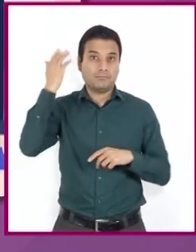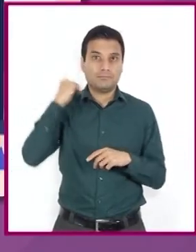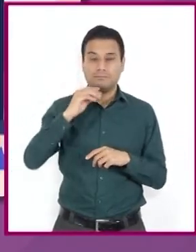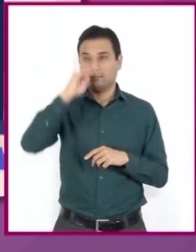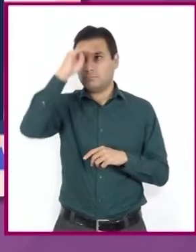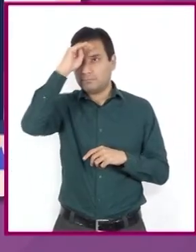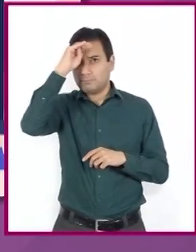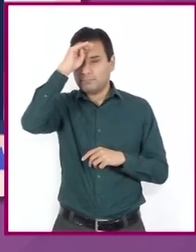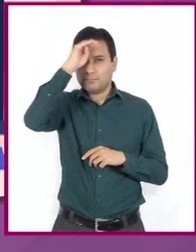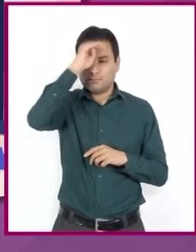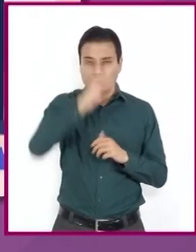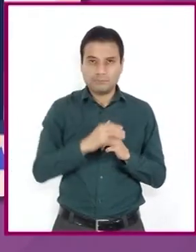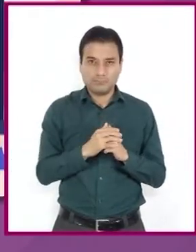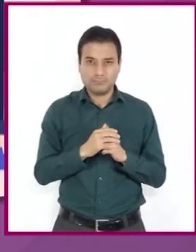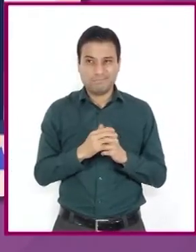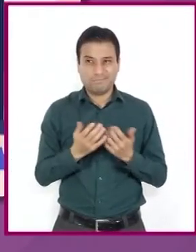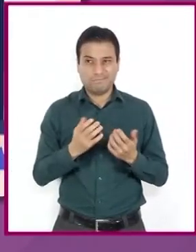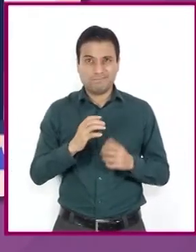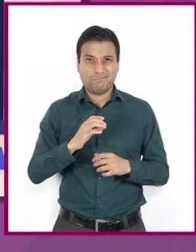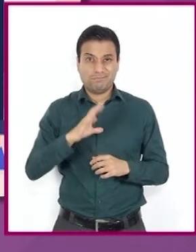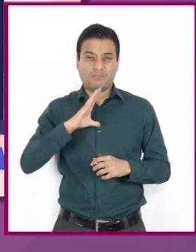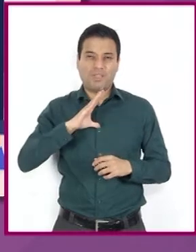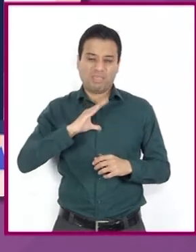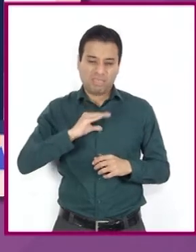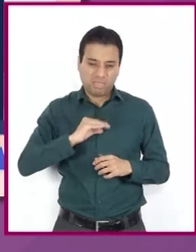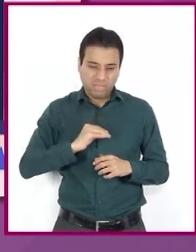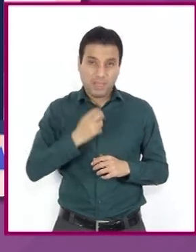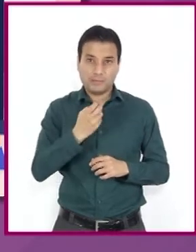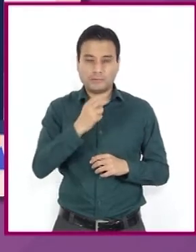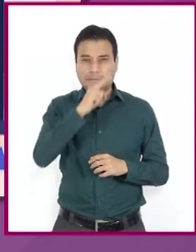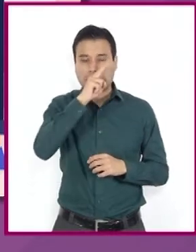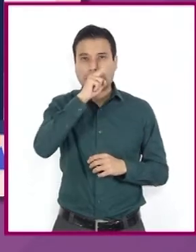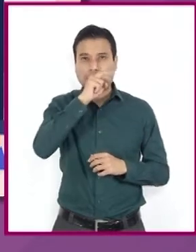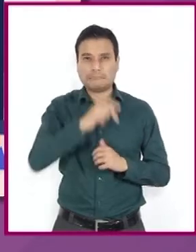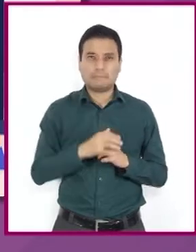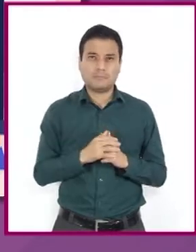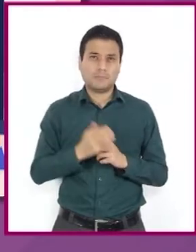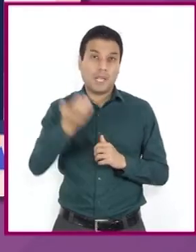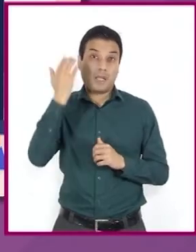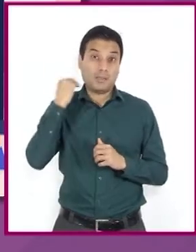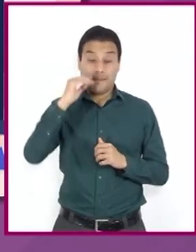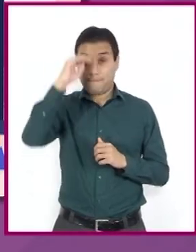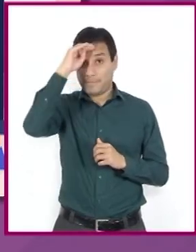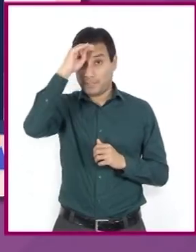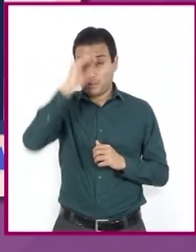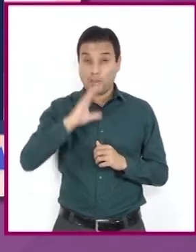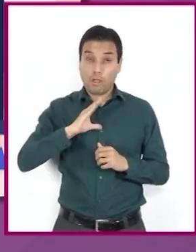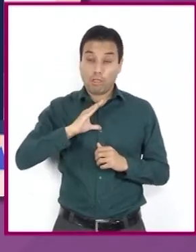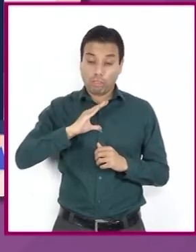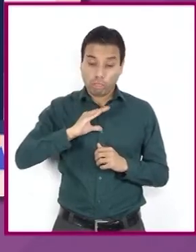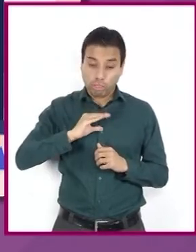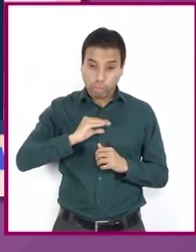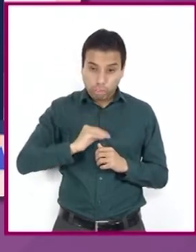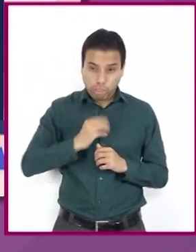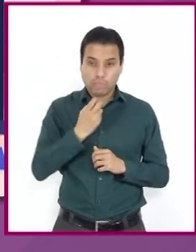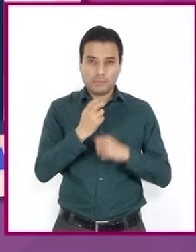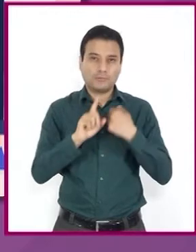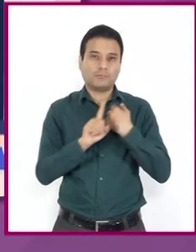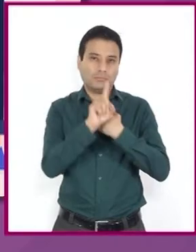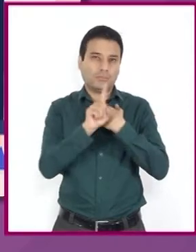la deficiencia de autoestima, que en ese momento se creía que era la causa de casi todos los